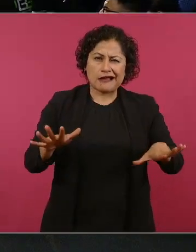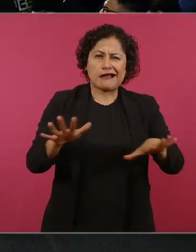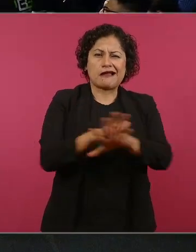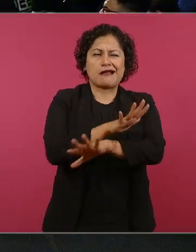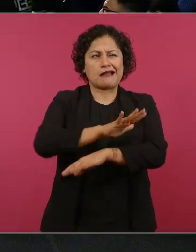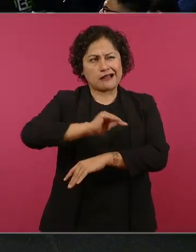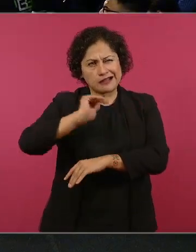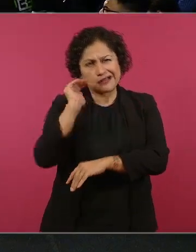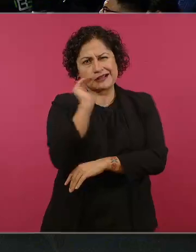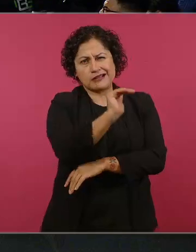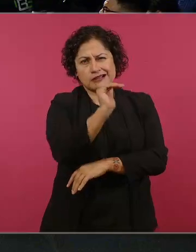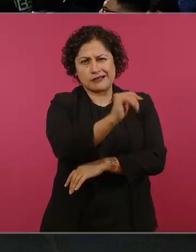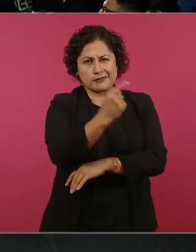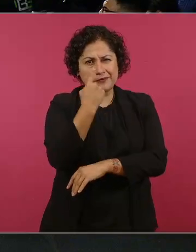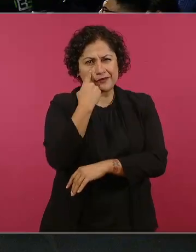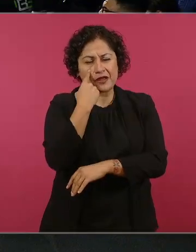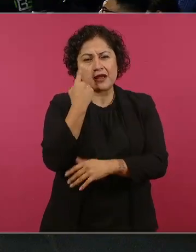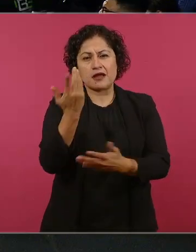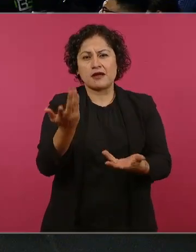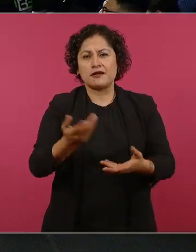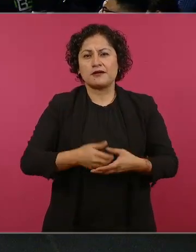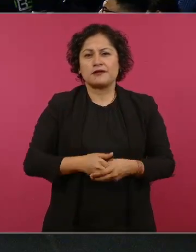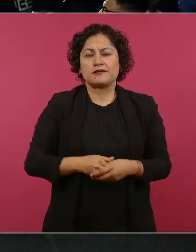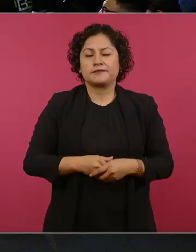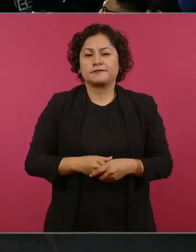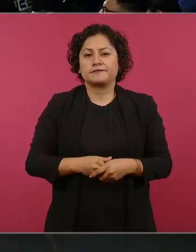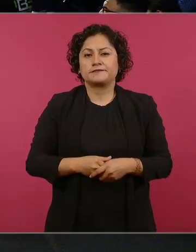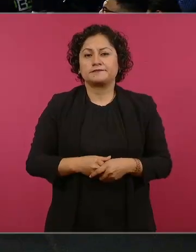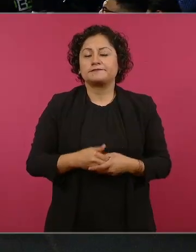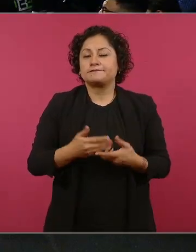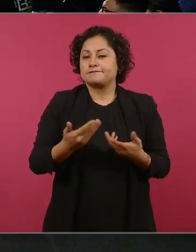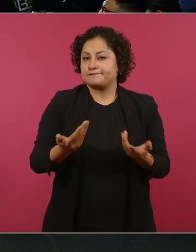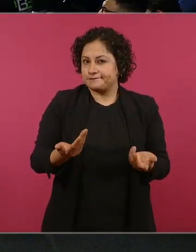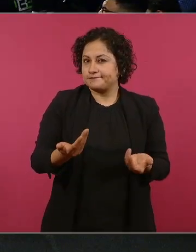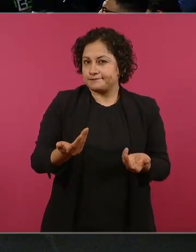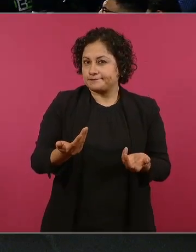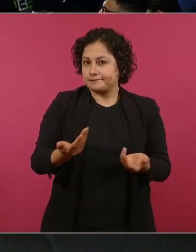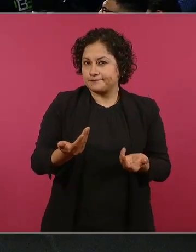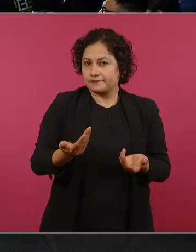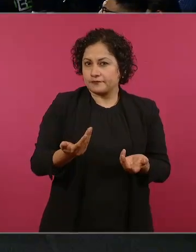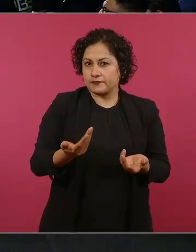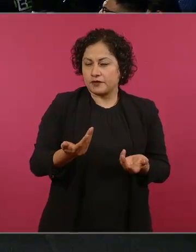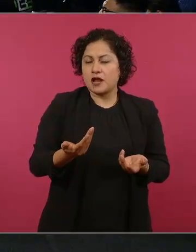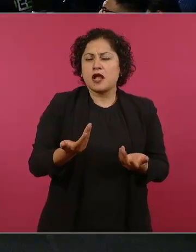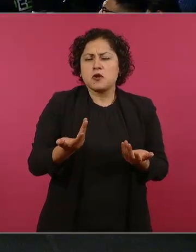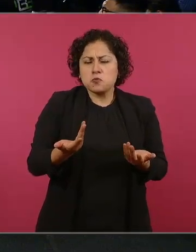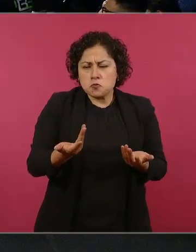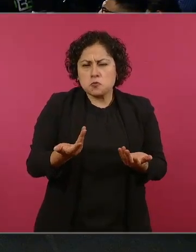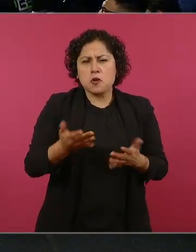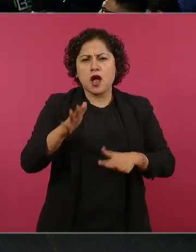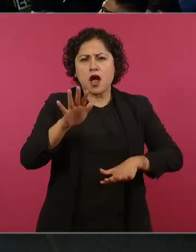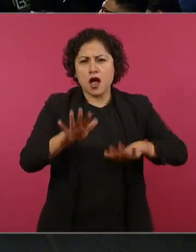Han habido momentos pocos, pero muy importantes,